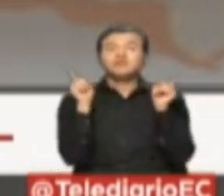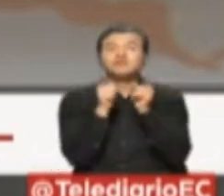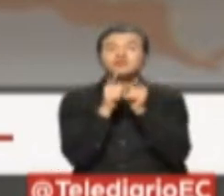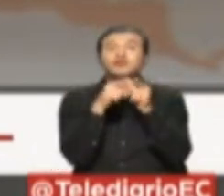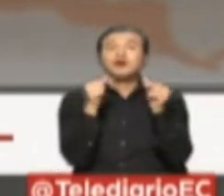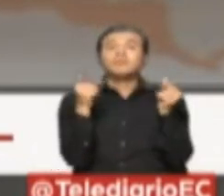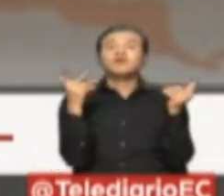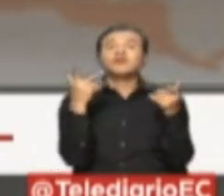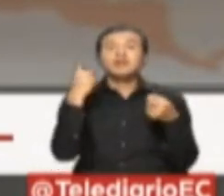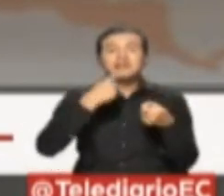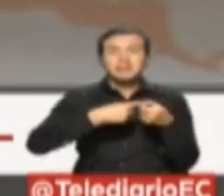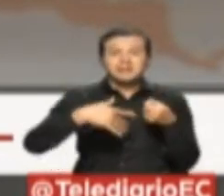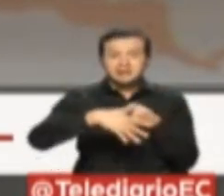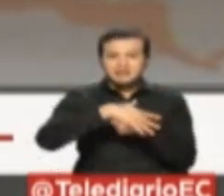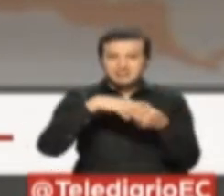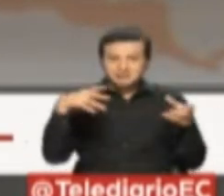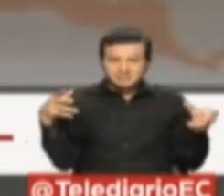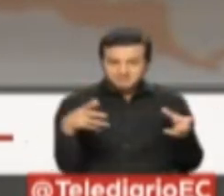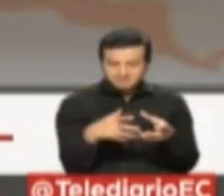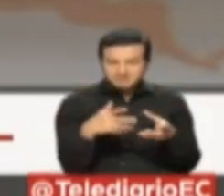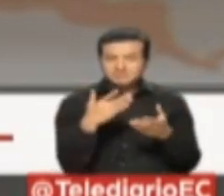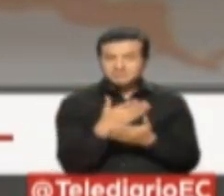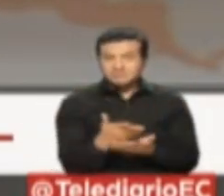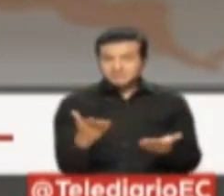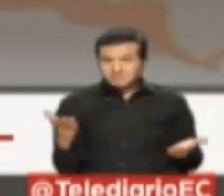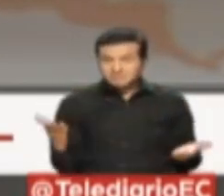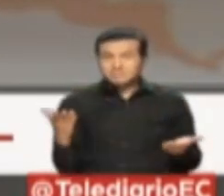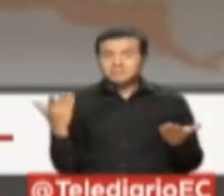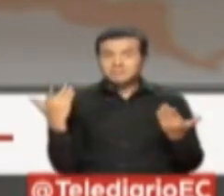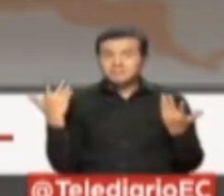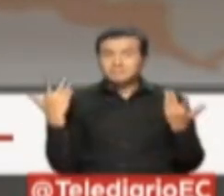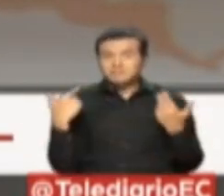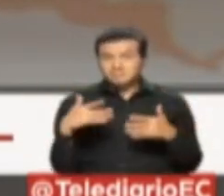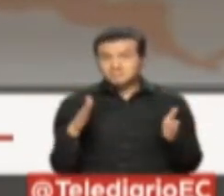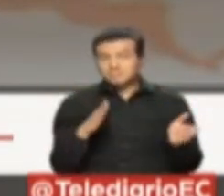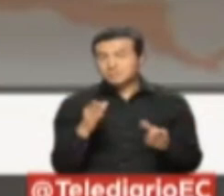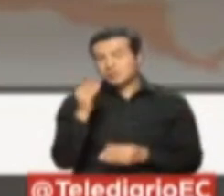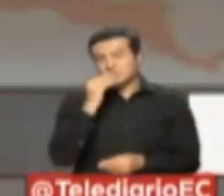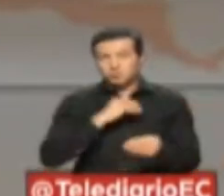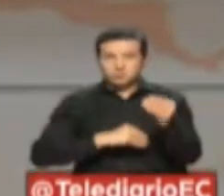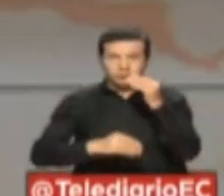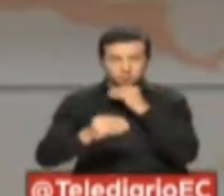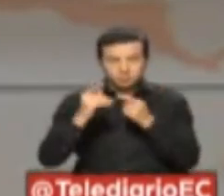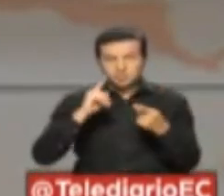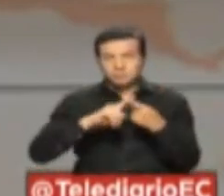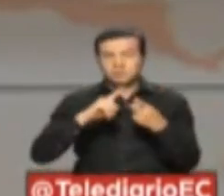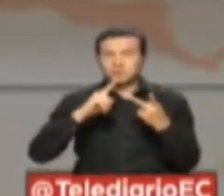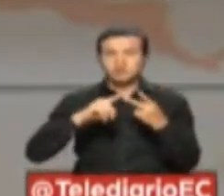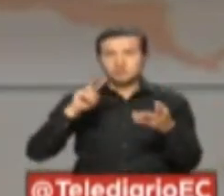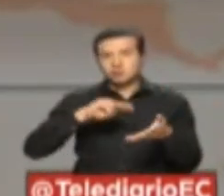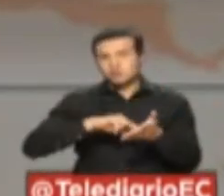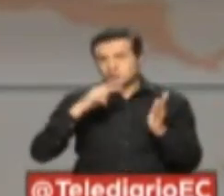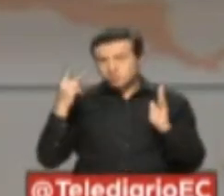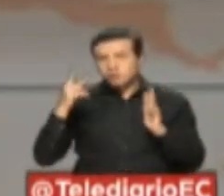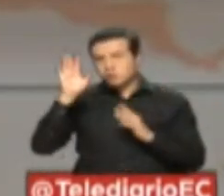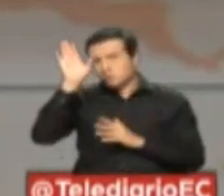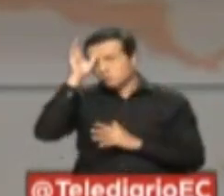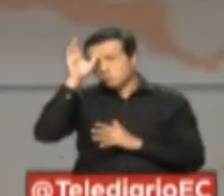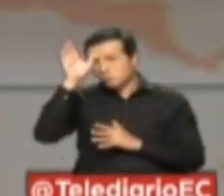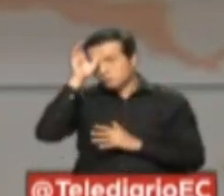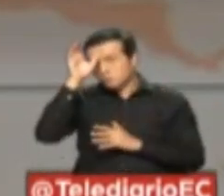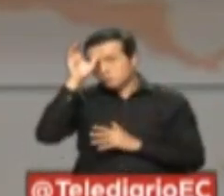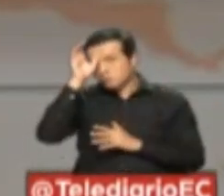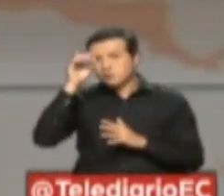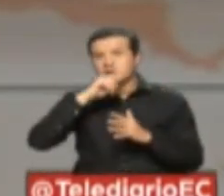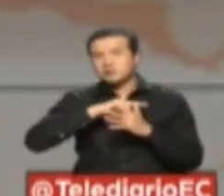en quito eso es lo que vamos a ofrecer les vamos a tener gastronomía tecnología cultura y